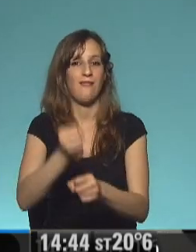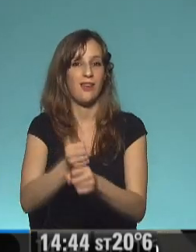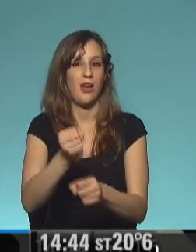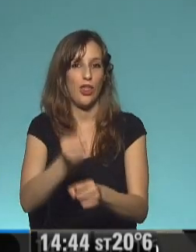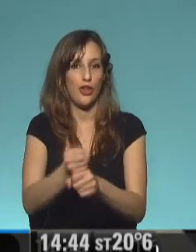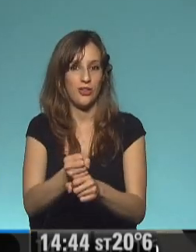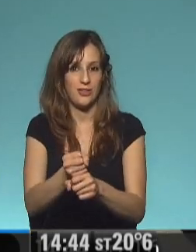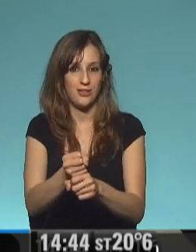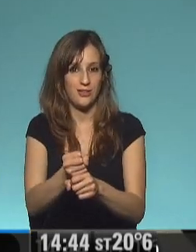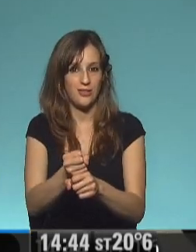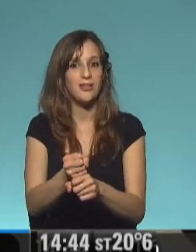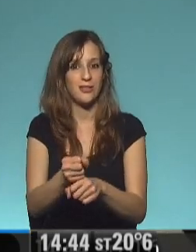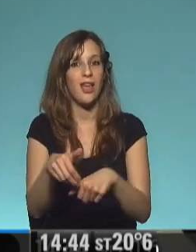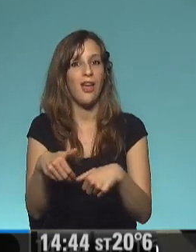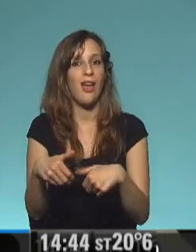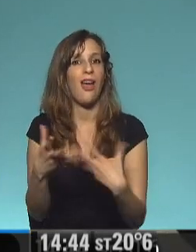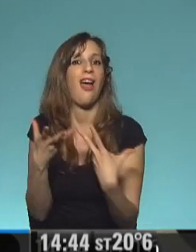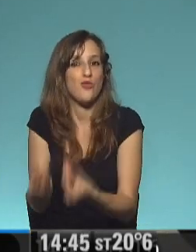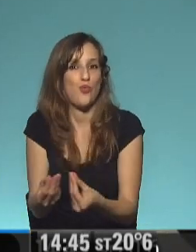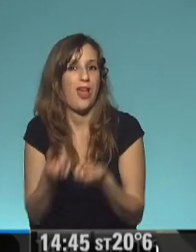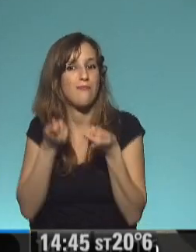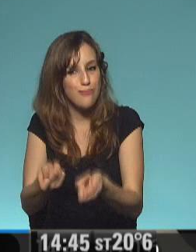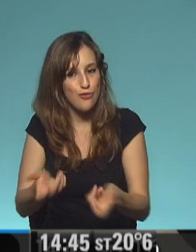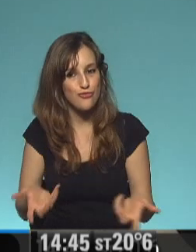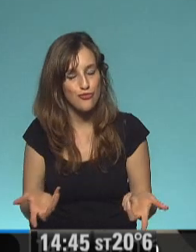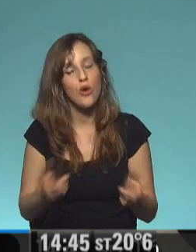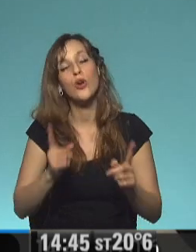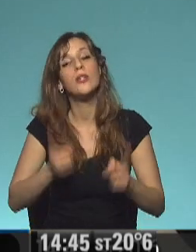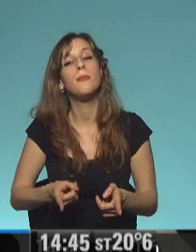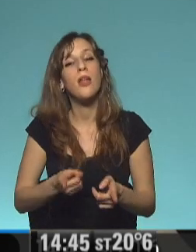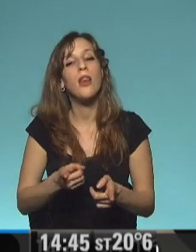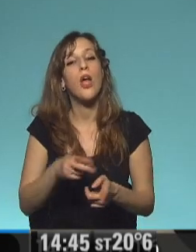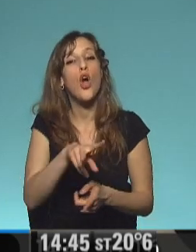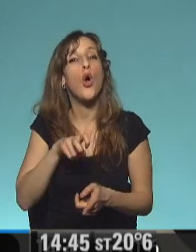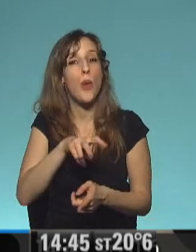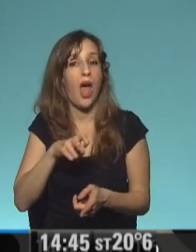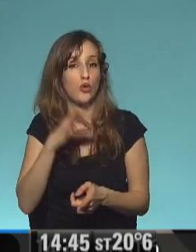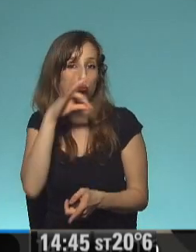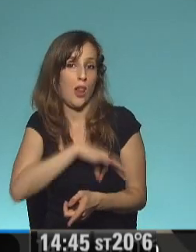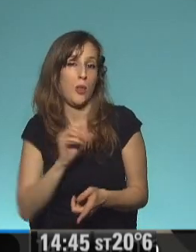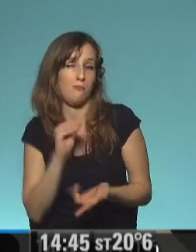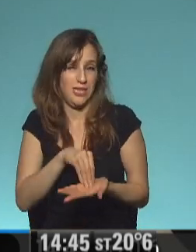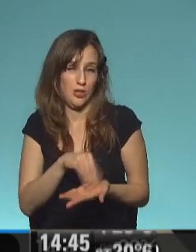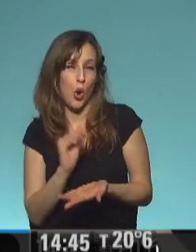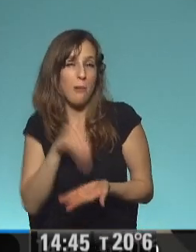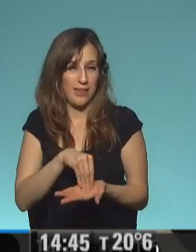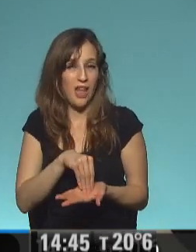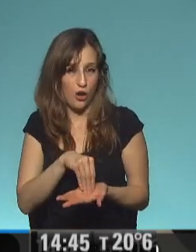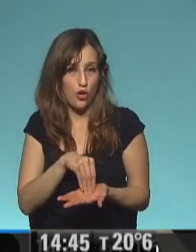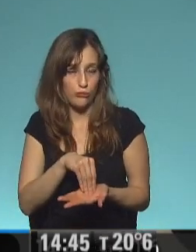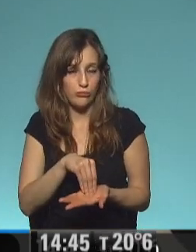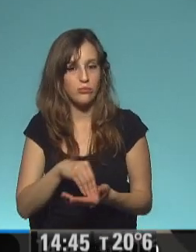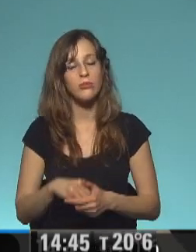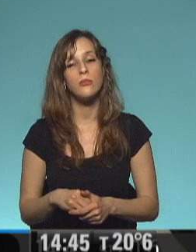además 8.700 trabajadores que cobraron el salario complementario. Con lo cual,